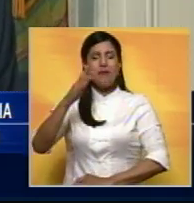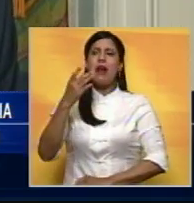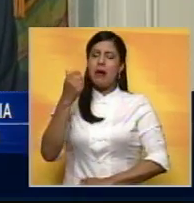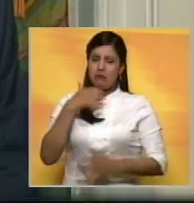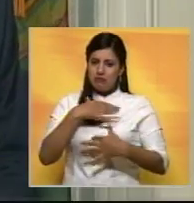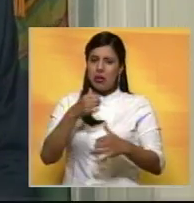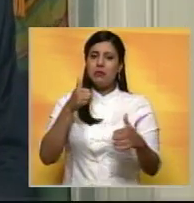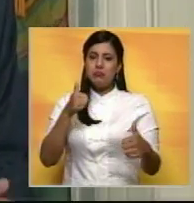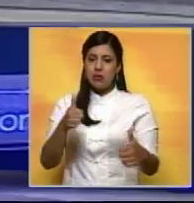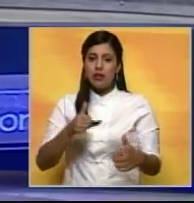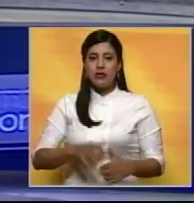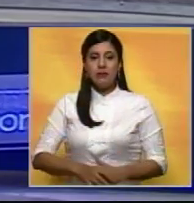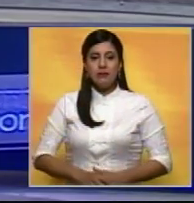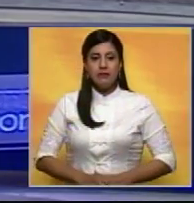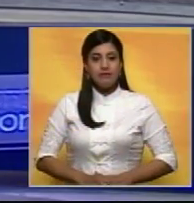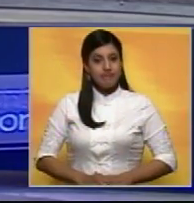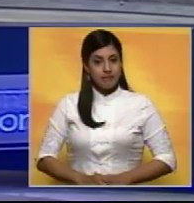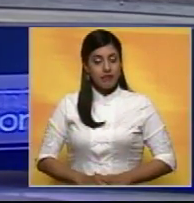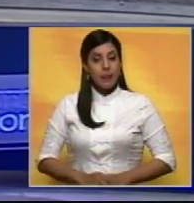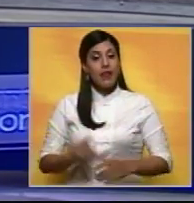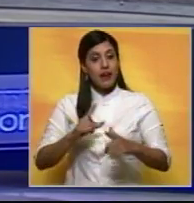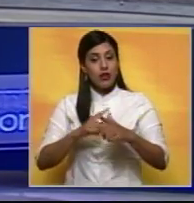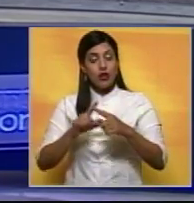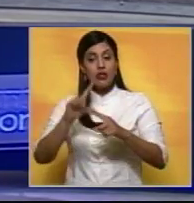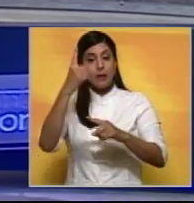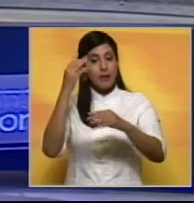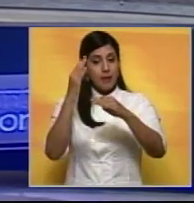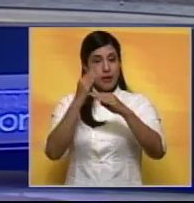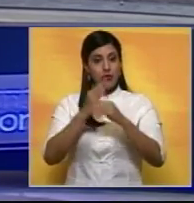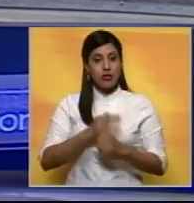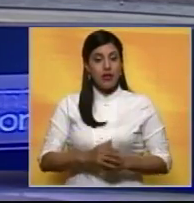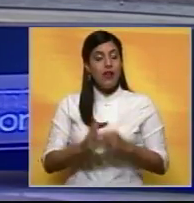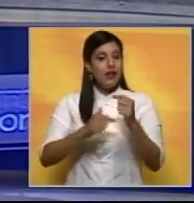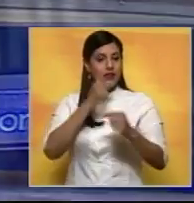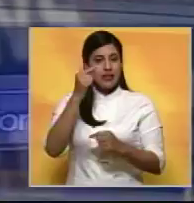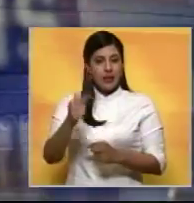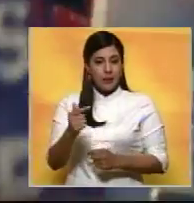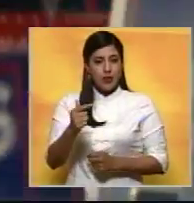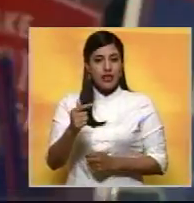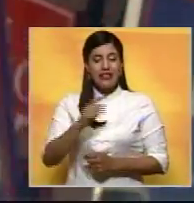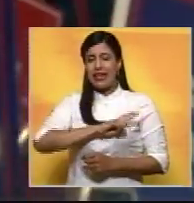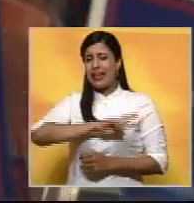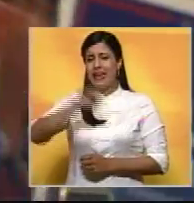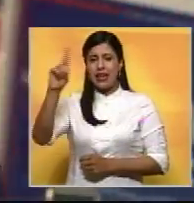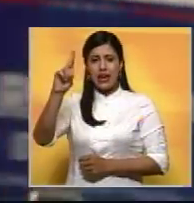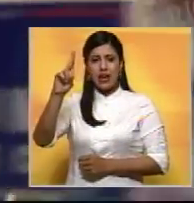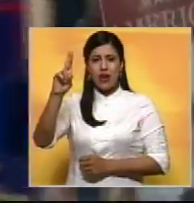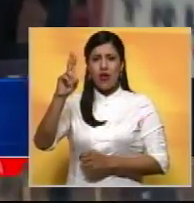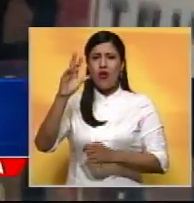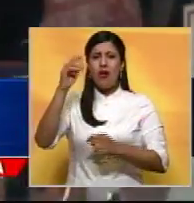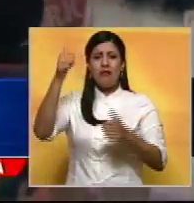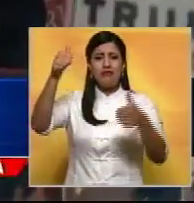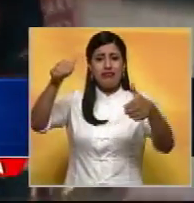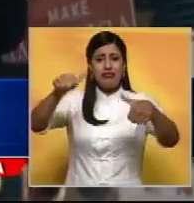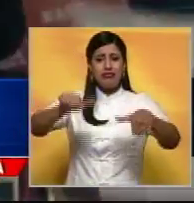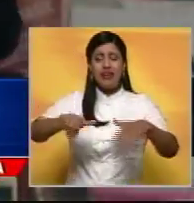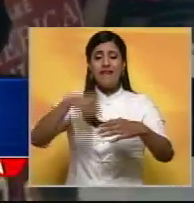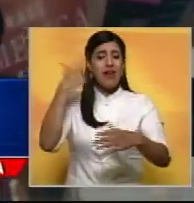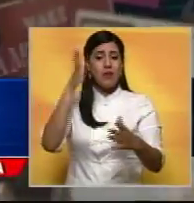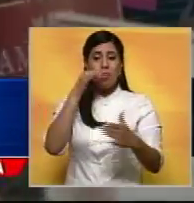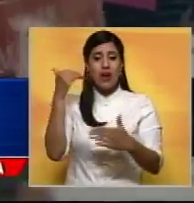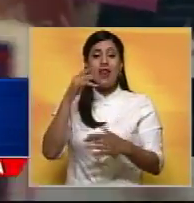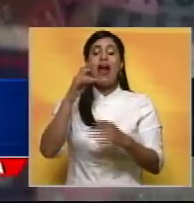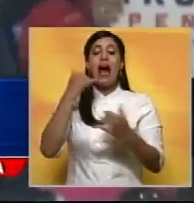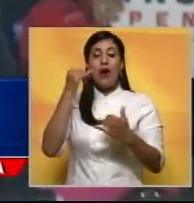muy interesante. Amigos, vamos entonces a nuestra primera pausa. A regreso. Récord de impopularidad. Presidente Donald